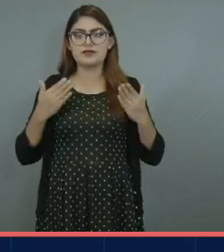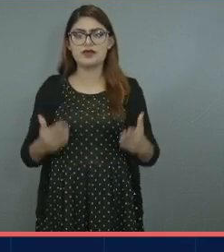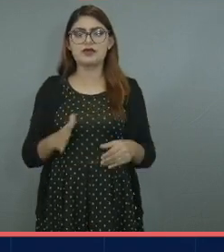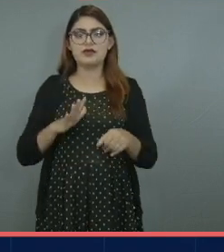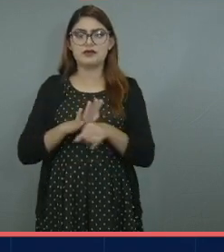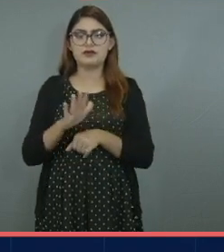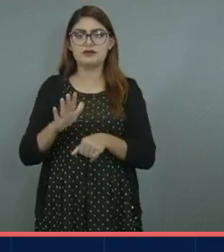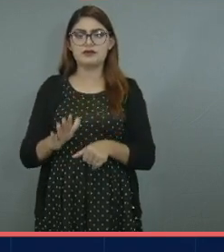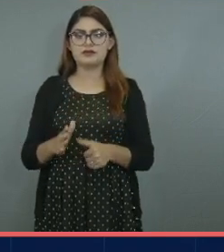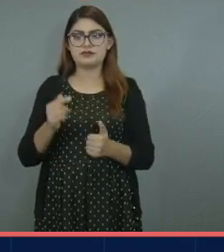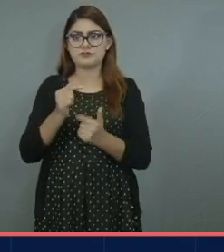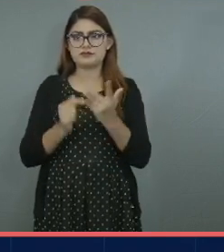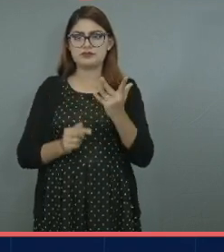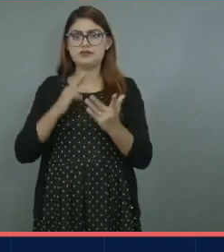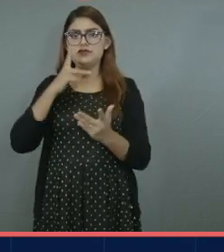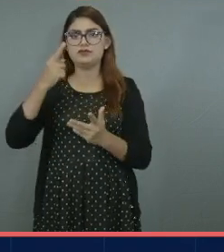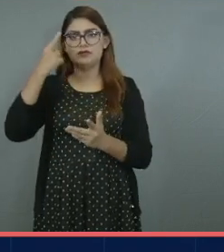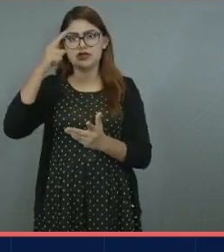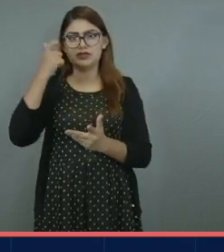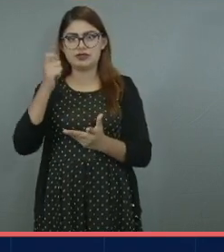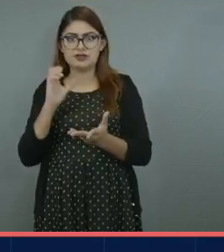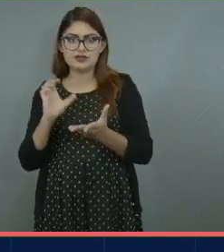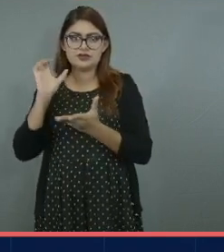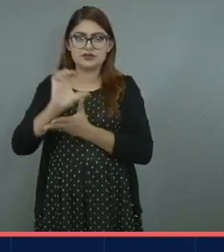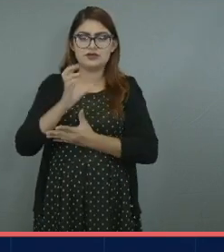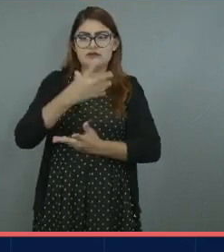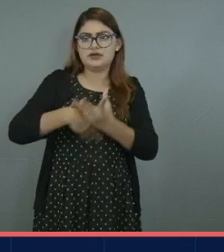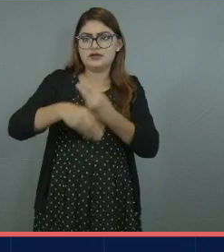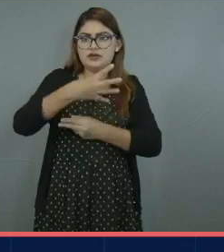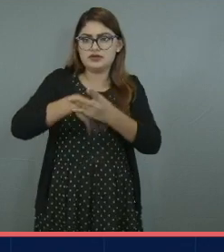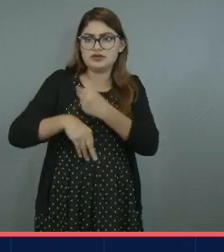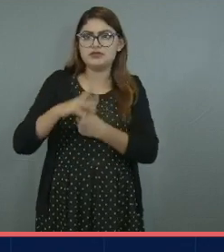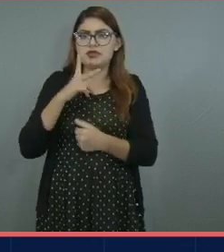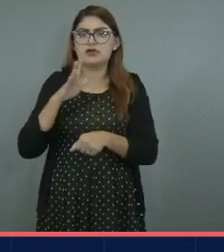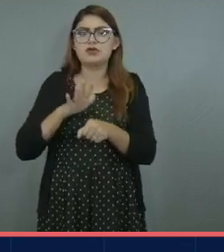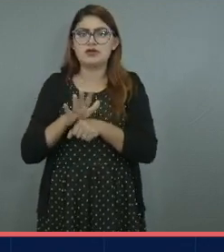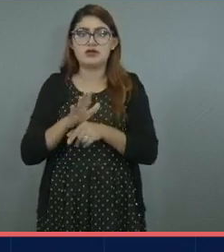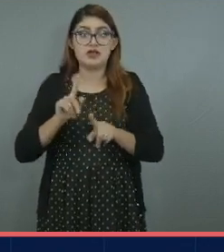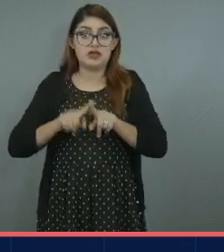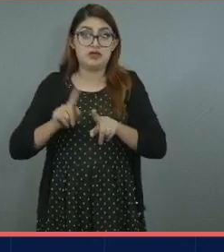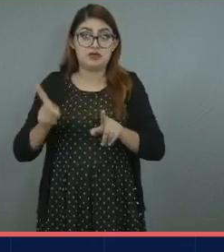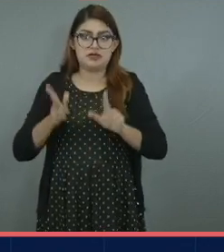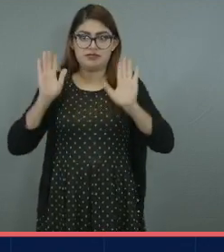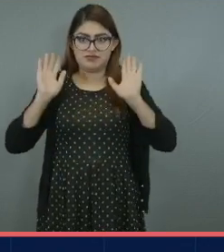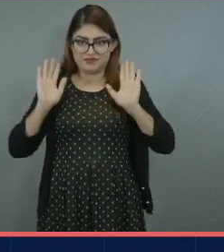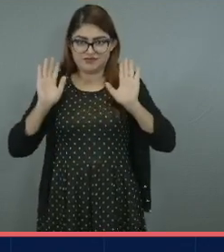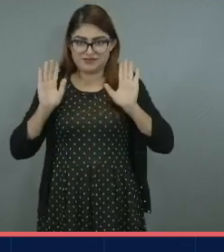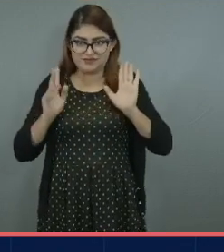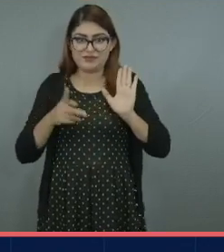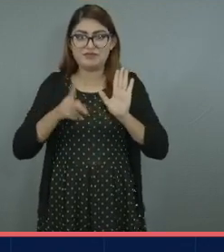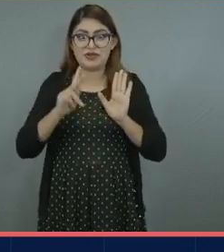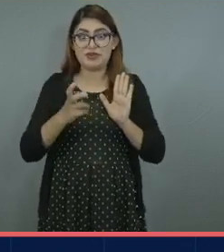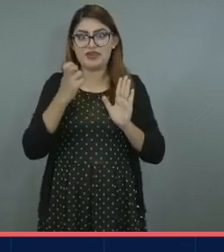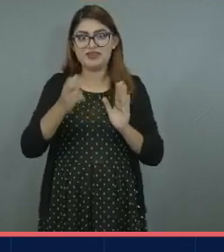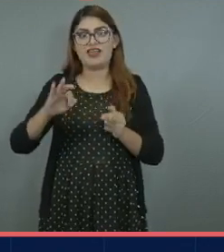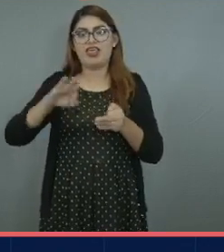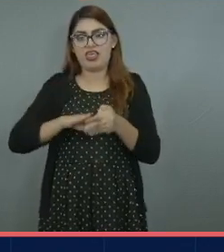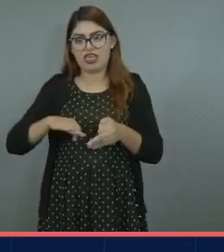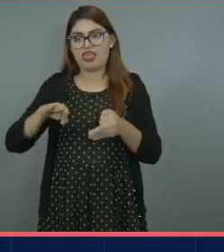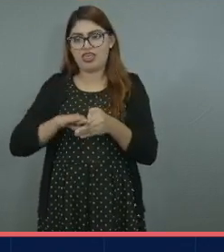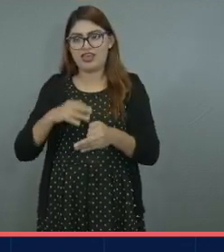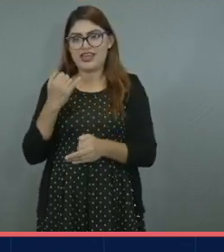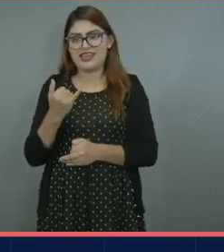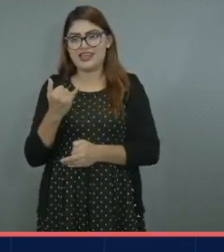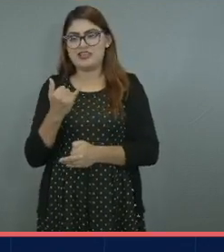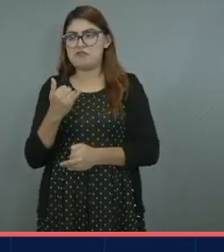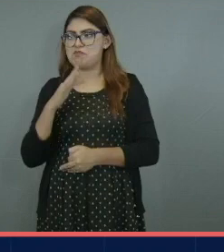para invertir? Ok, esta pregunta, yo no sé quién la hizo, pero es una de las preguntas más maravillosas